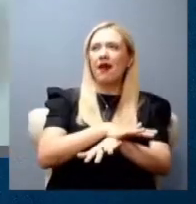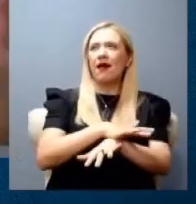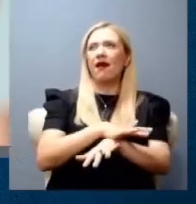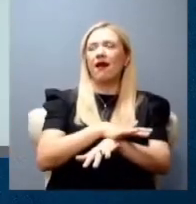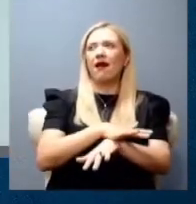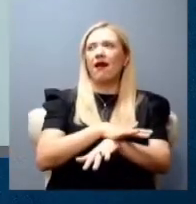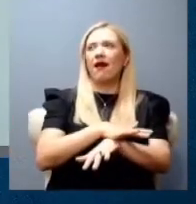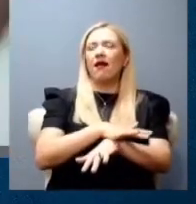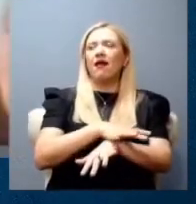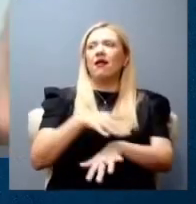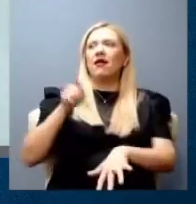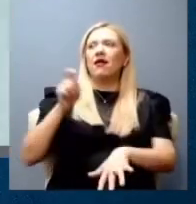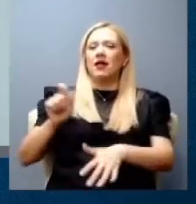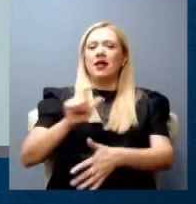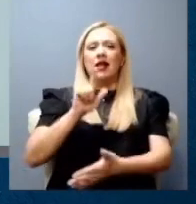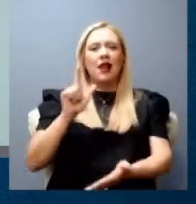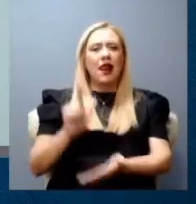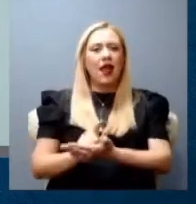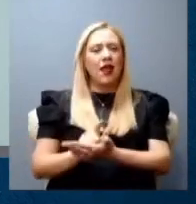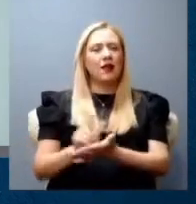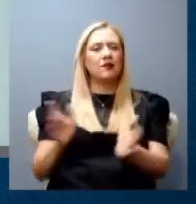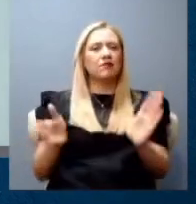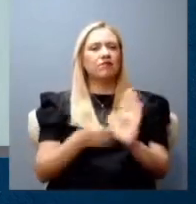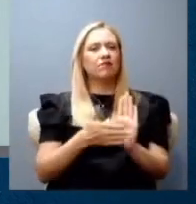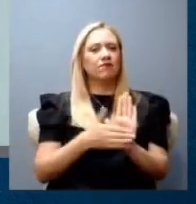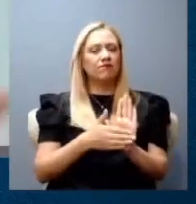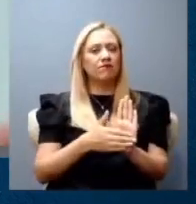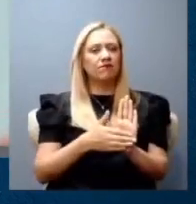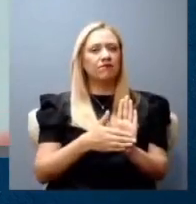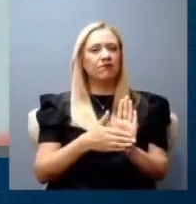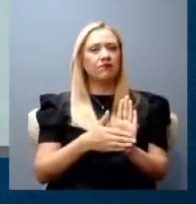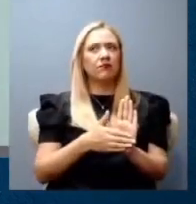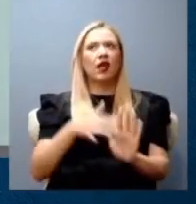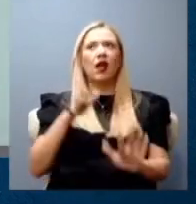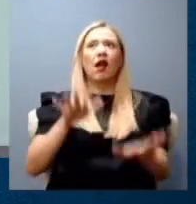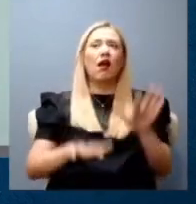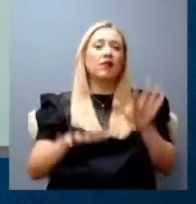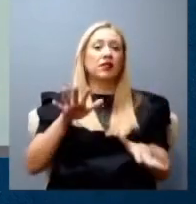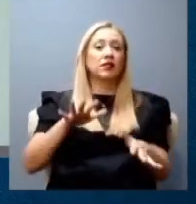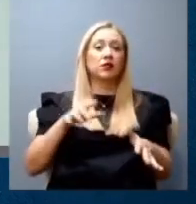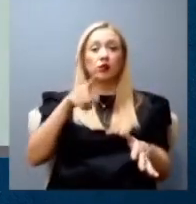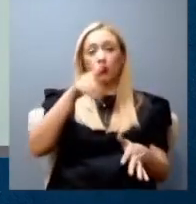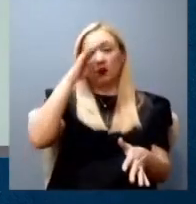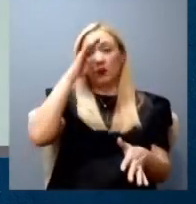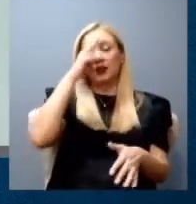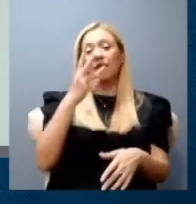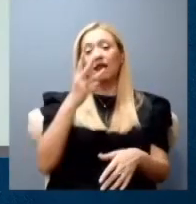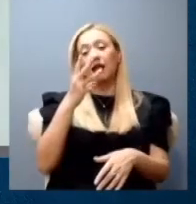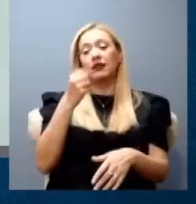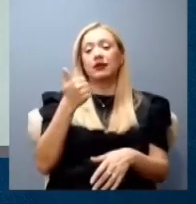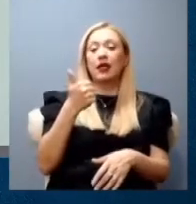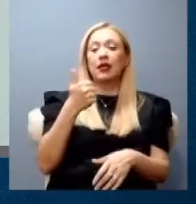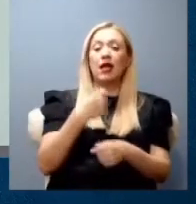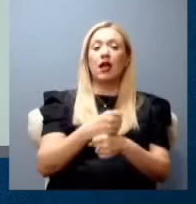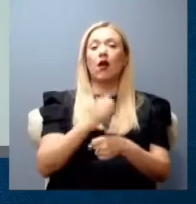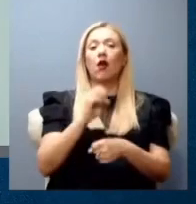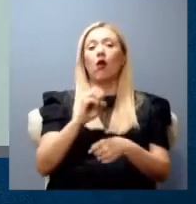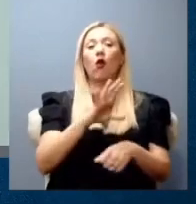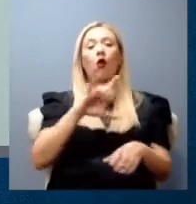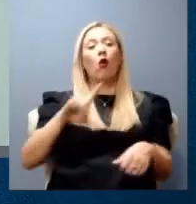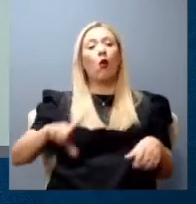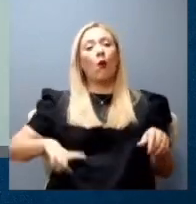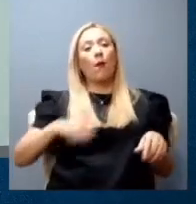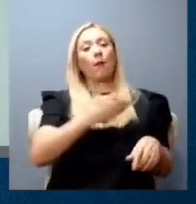el Estado de Derecho o llegar hacia el Estado de Derecho, a veces no se va a corregir en 3 años, ni en 6 años, ni en el periodo